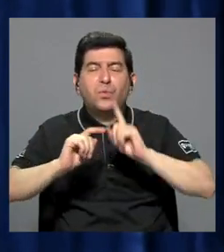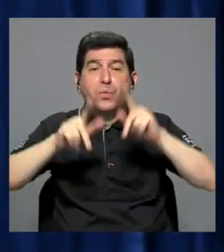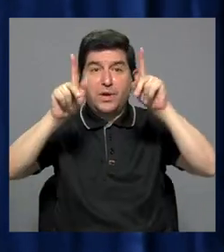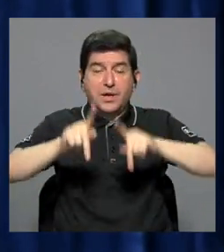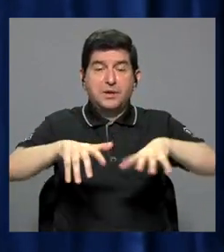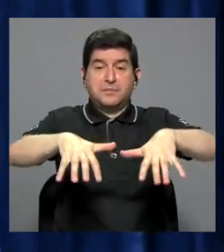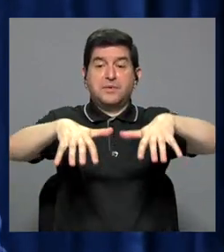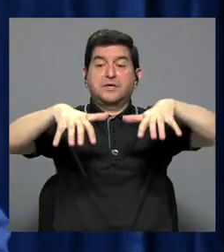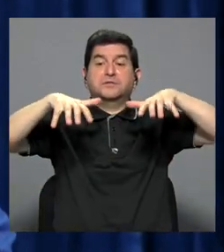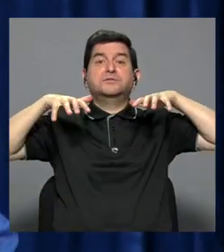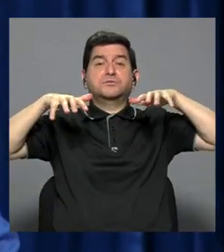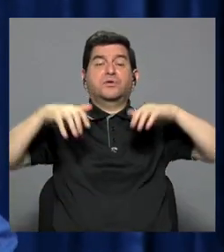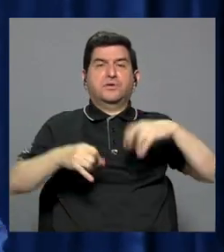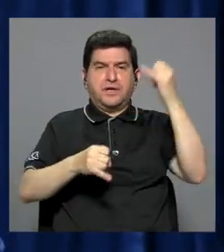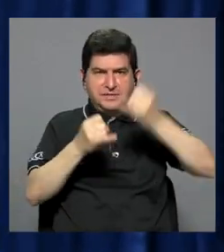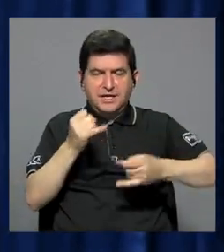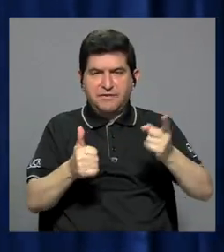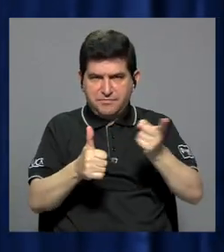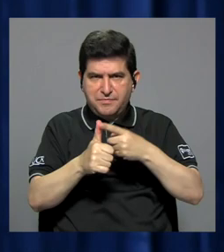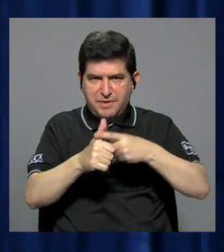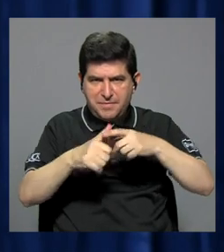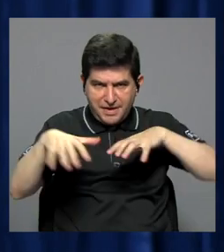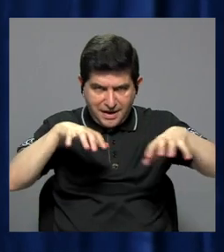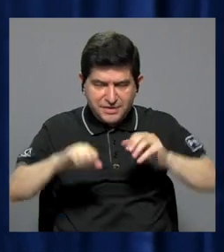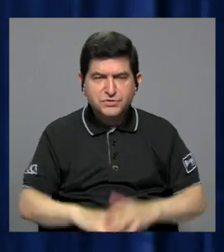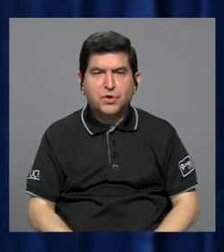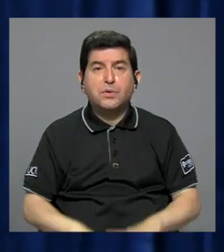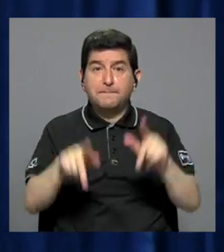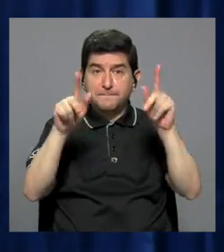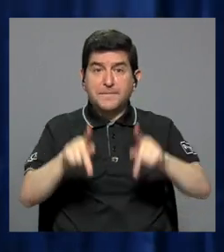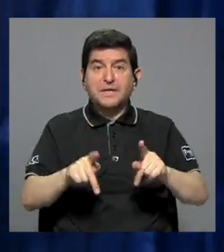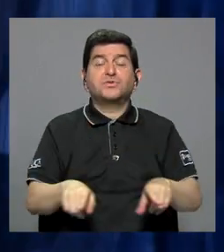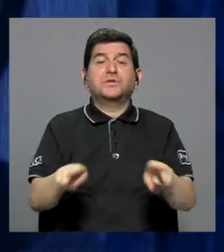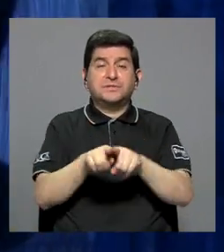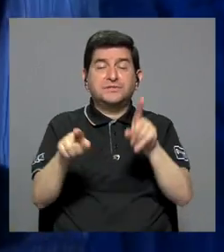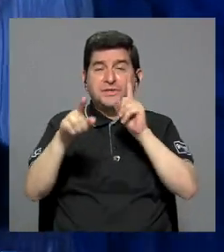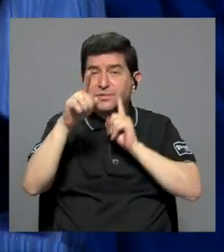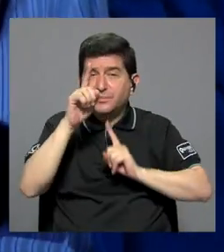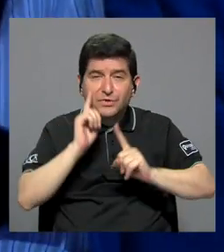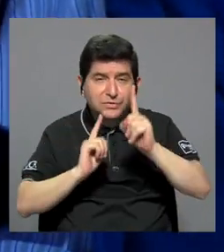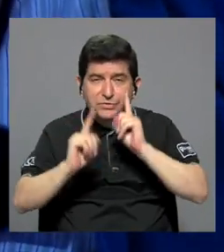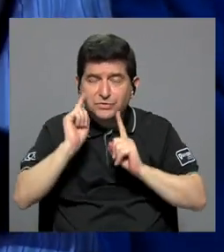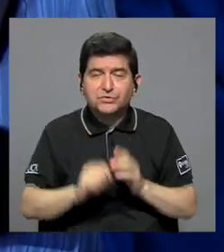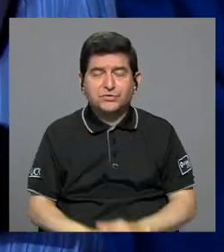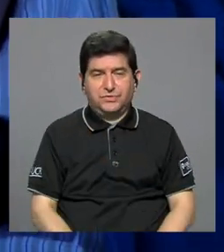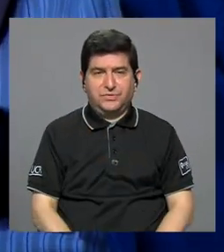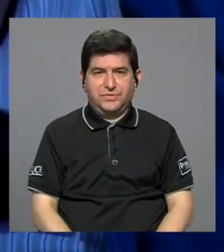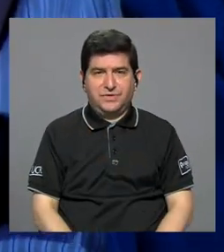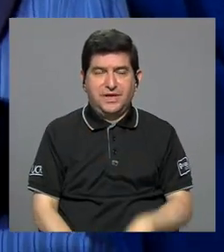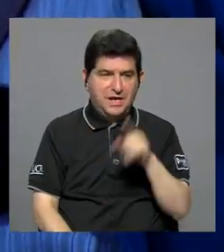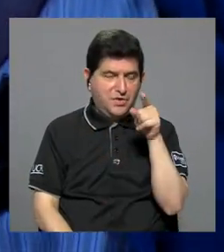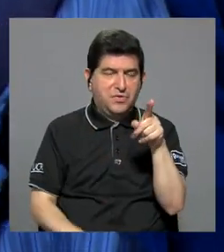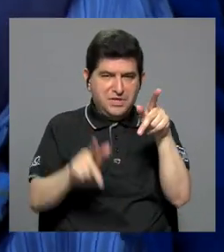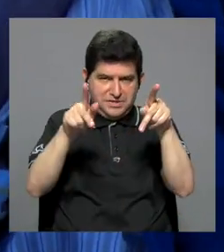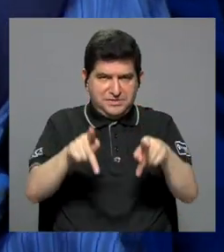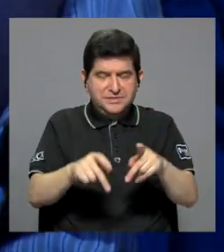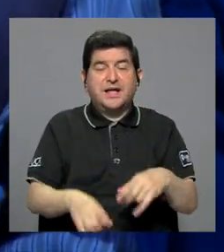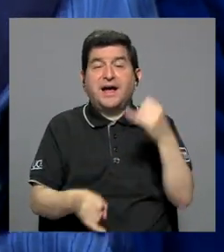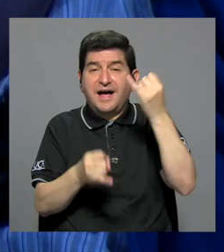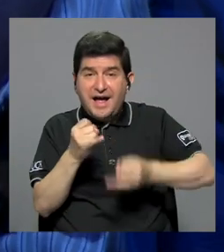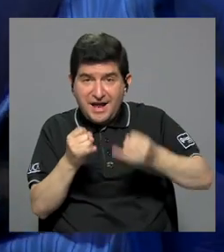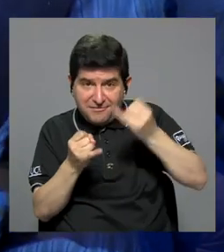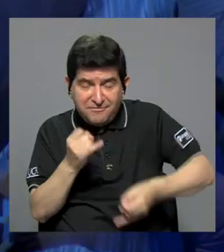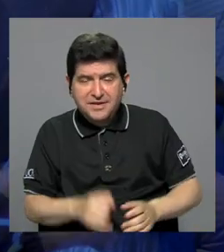público, ese es el final del primer acto, que es una obra pequeña, el público llora con Caño, se llama este personaje. Y al